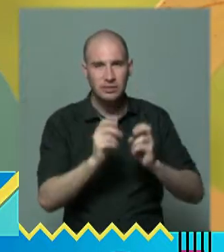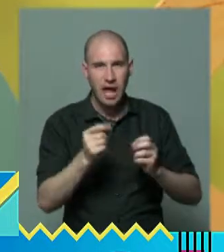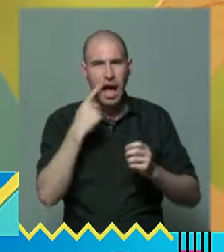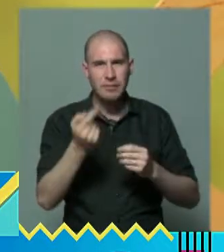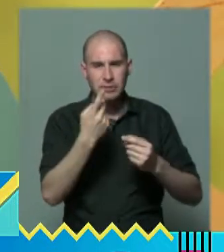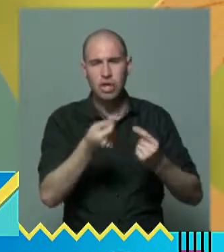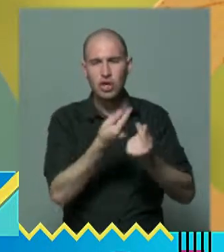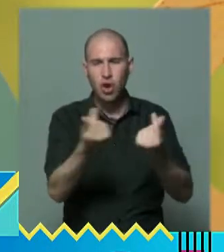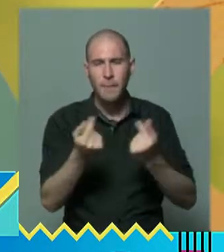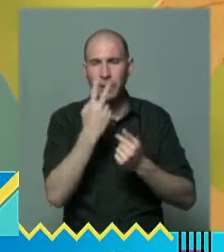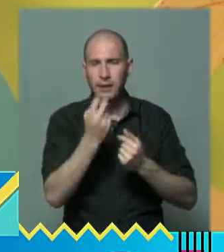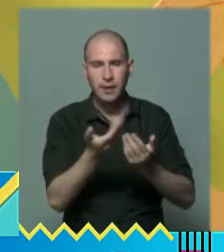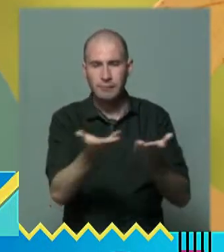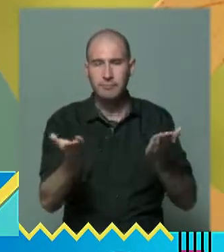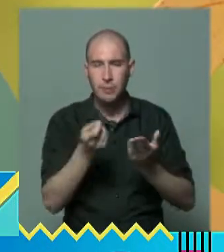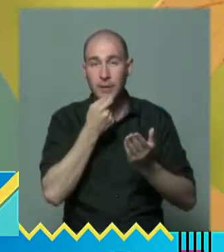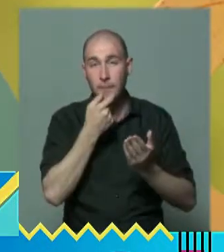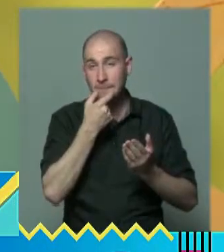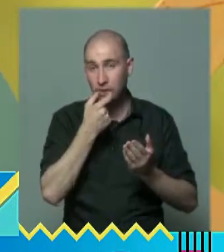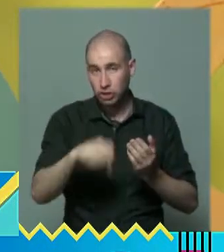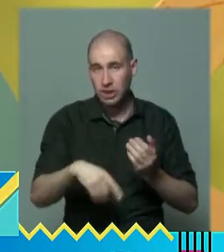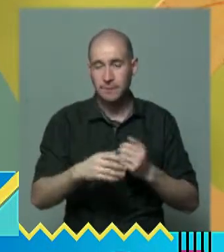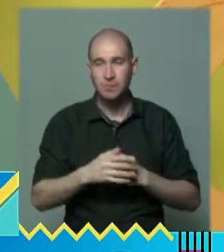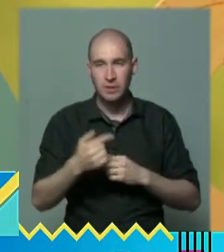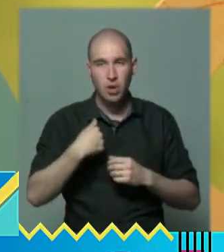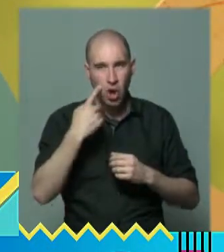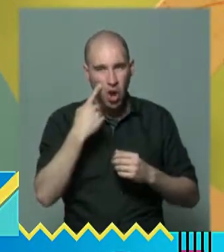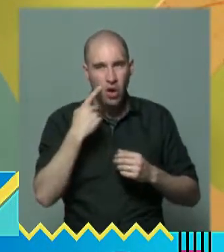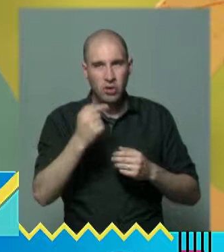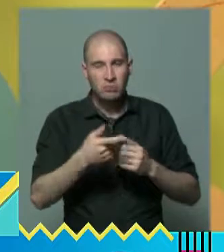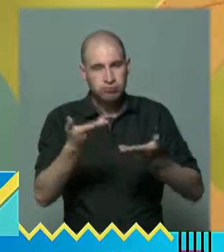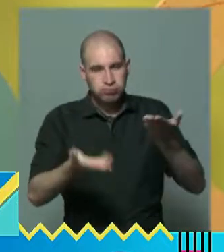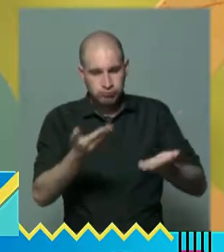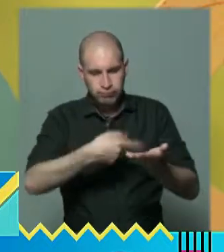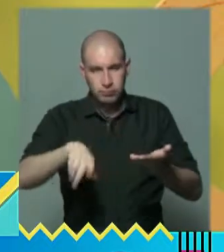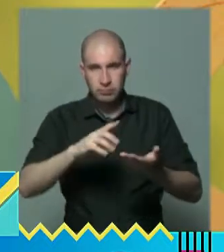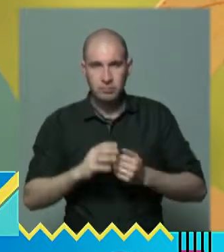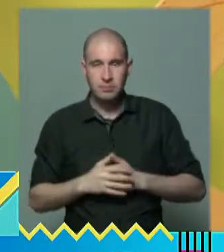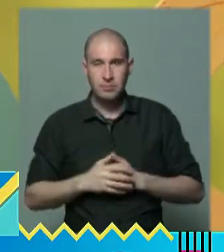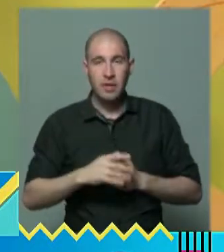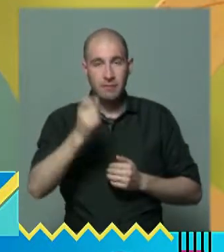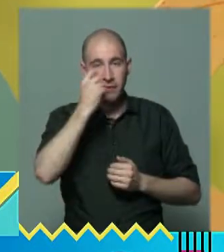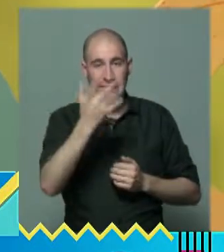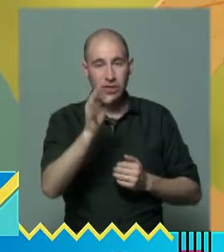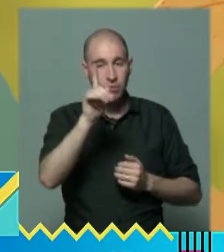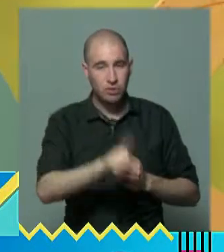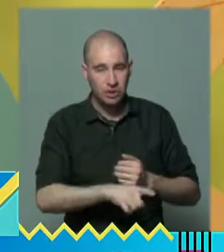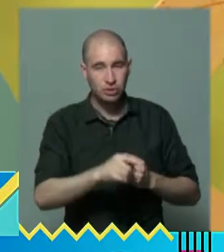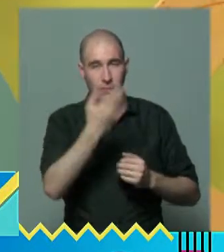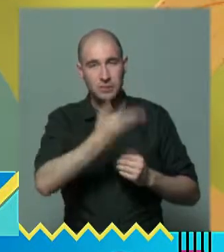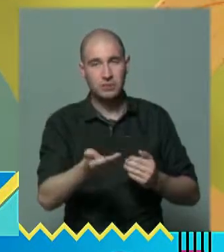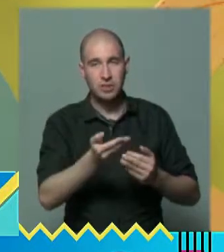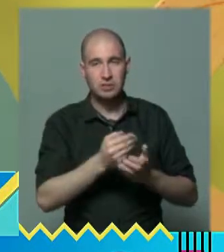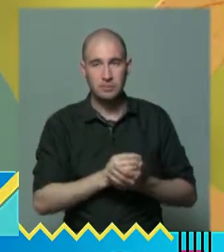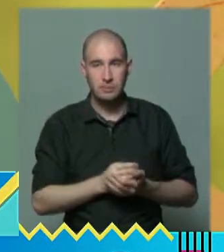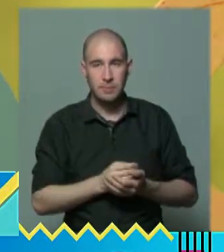de los consumidores de la energía, por ejemplo en Mendoza, un caso que lo conozco porque lo hemos estado viendo, vos tenés que el 25% de la población,